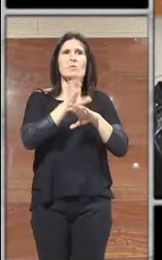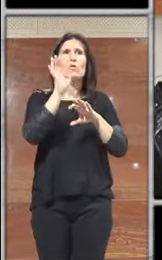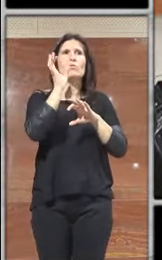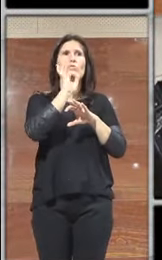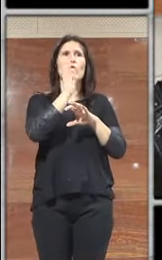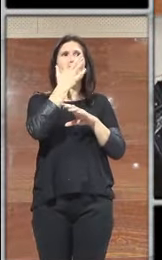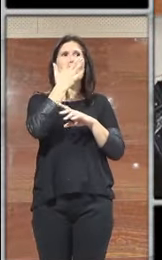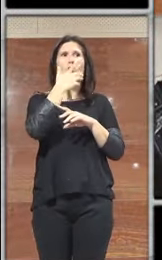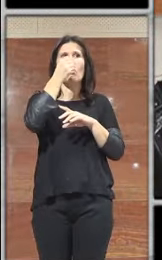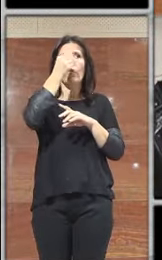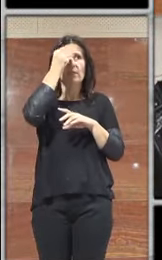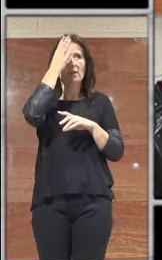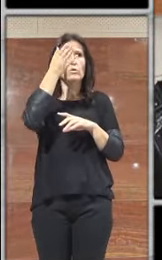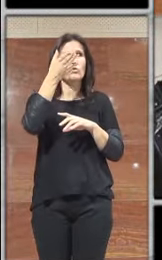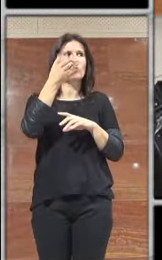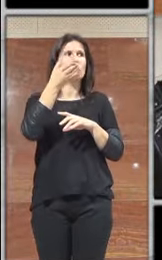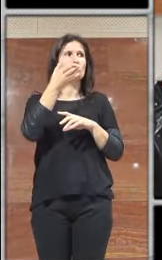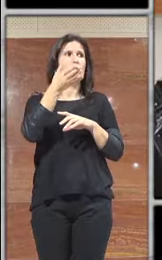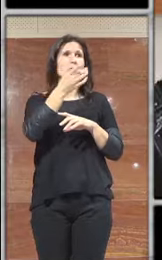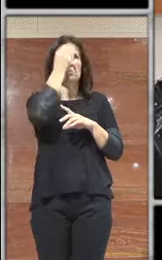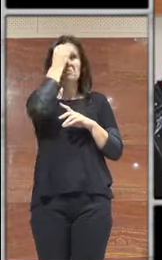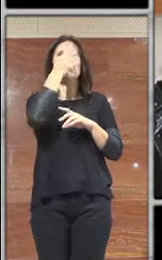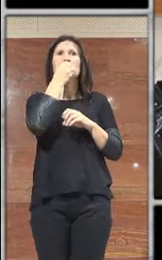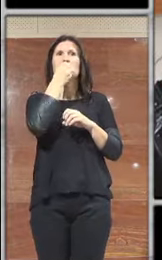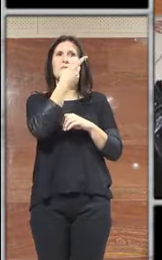que eso puede ser una buena sinergia.